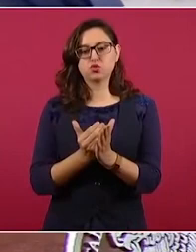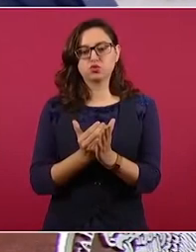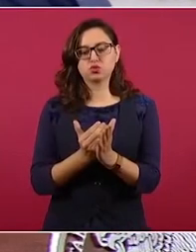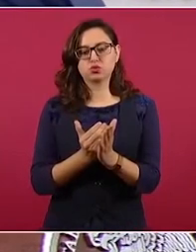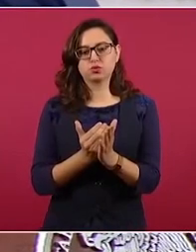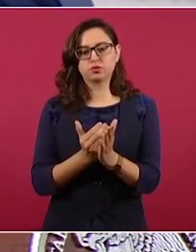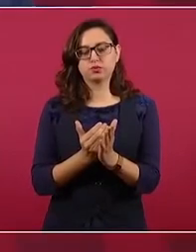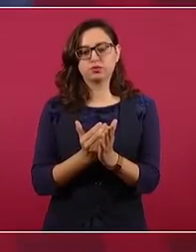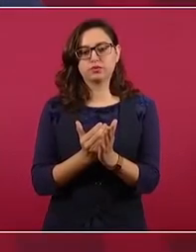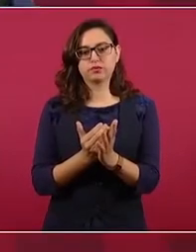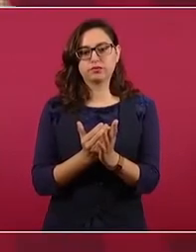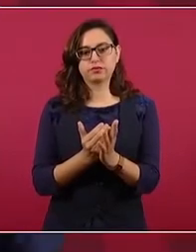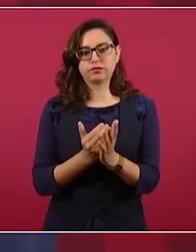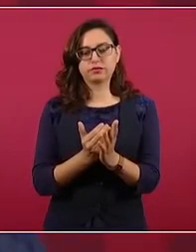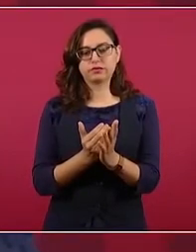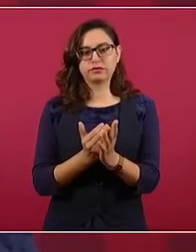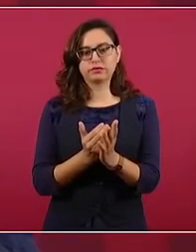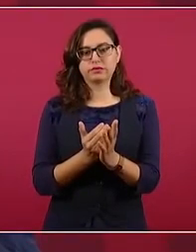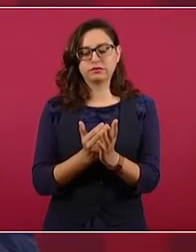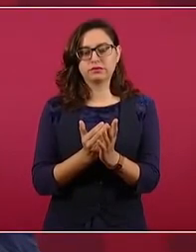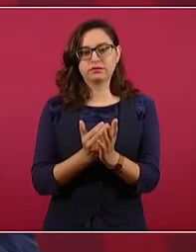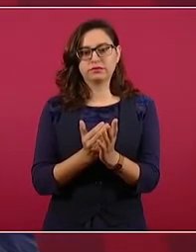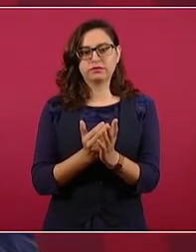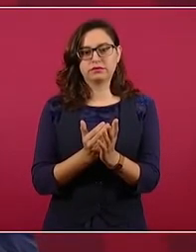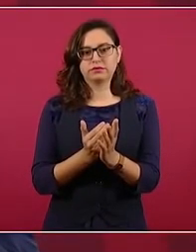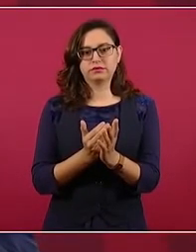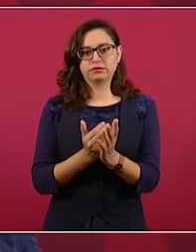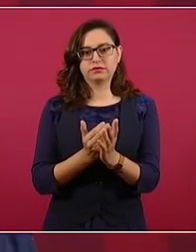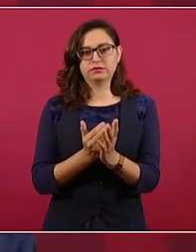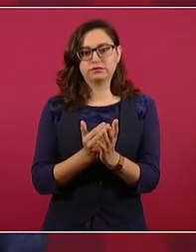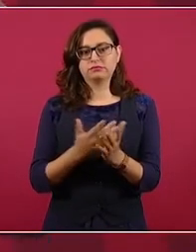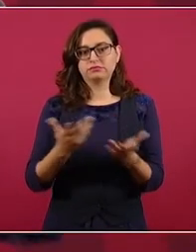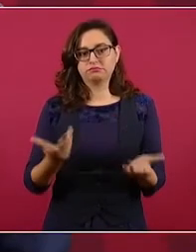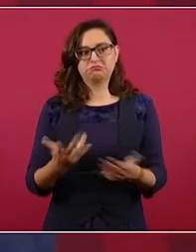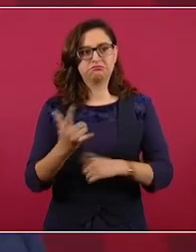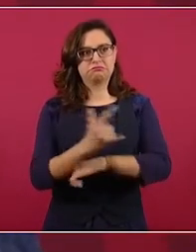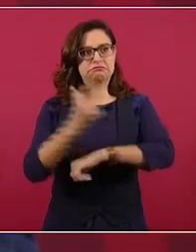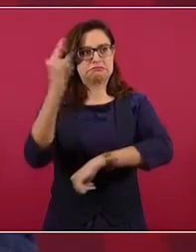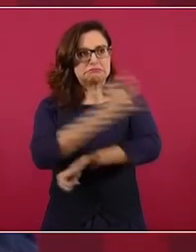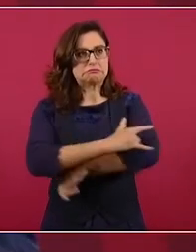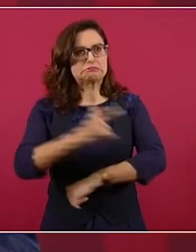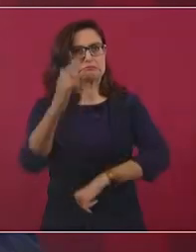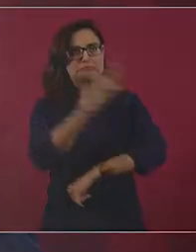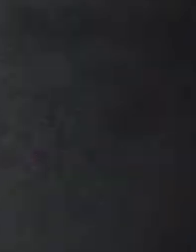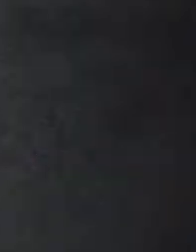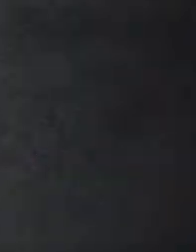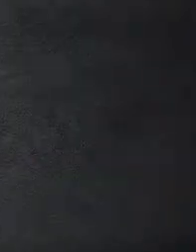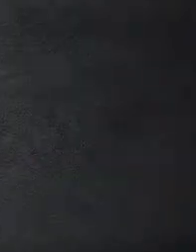el incremento de pasajeros.